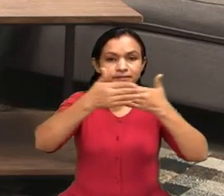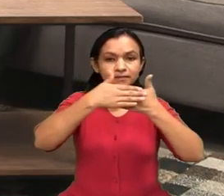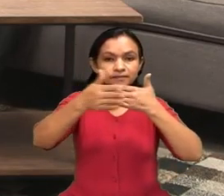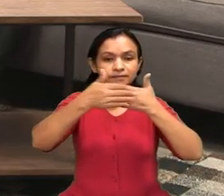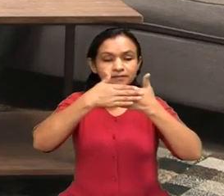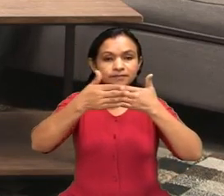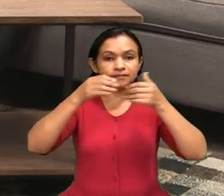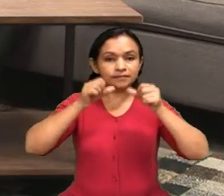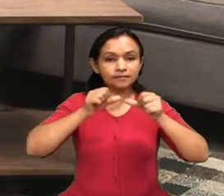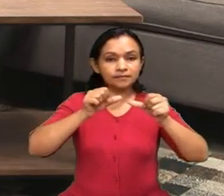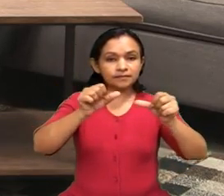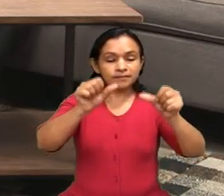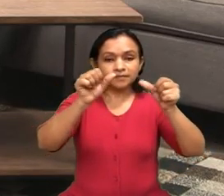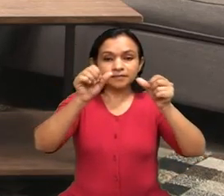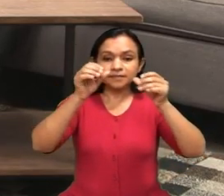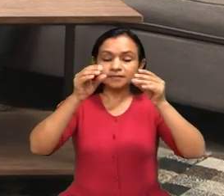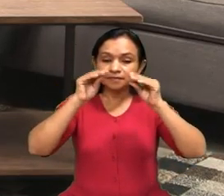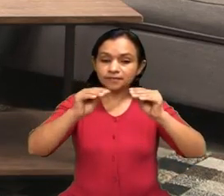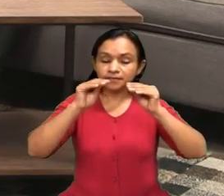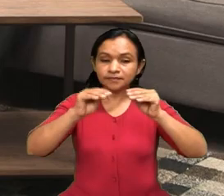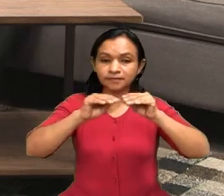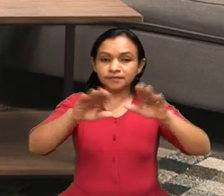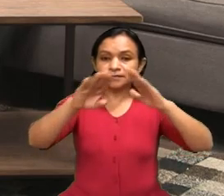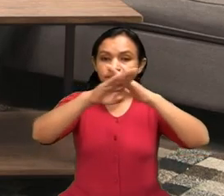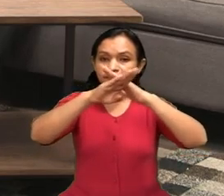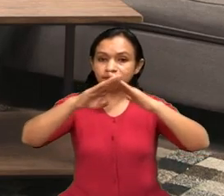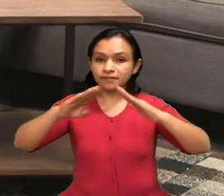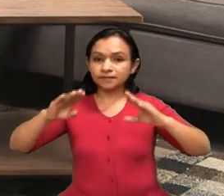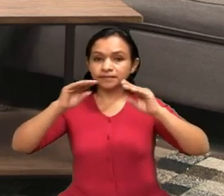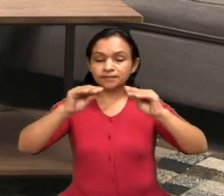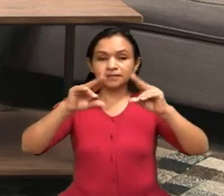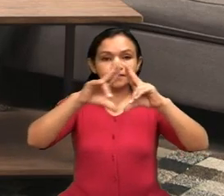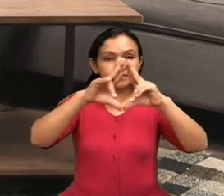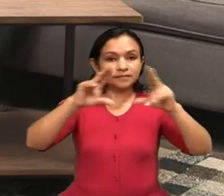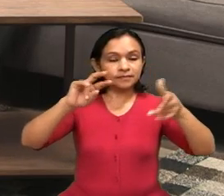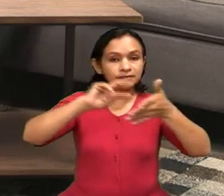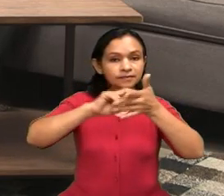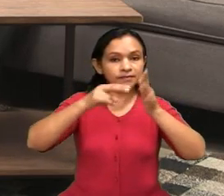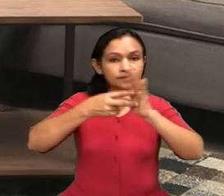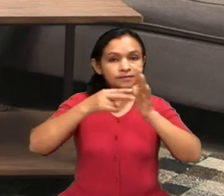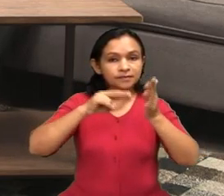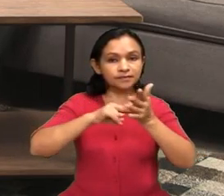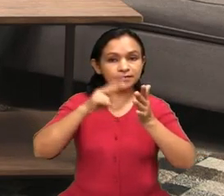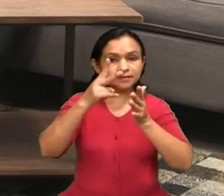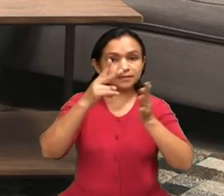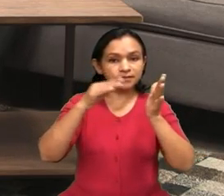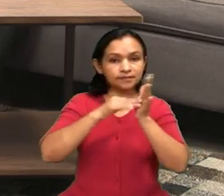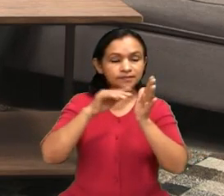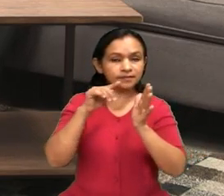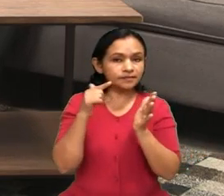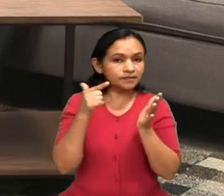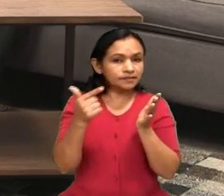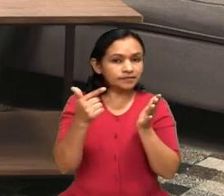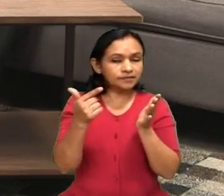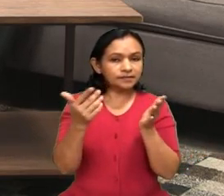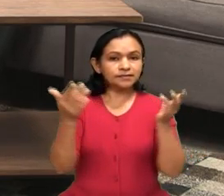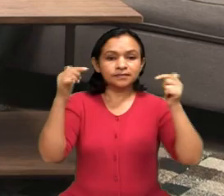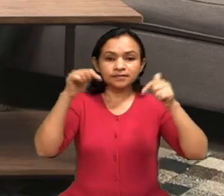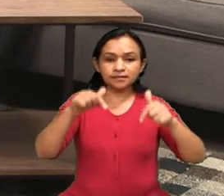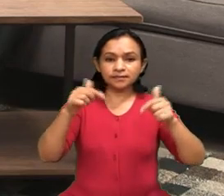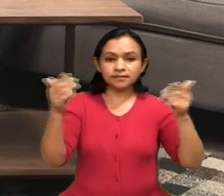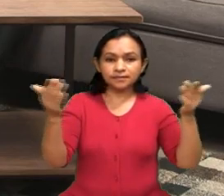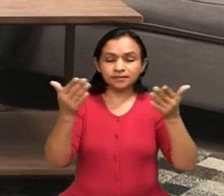continuar sembrando esperanza, prosperidad, paz y reconciliación en nuestra nación. ¿Qué significa a partir del 2007, ahora ya andados